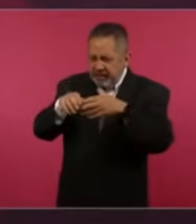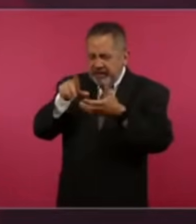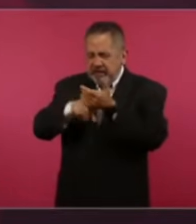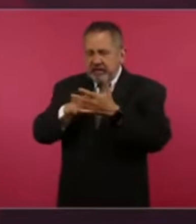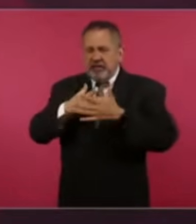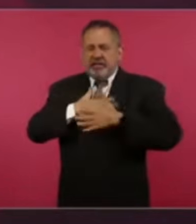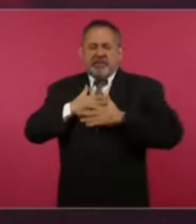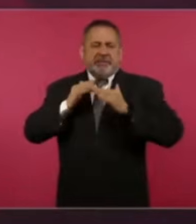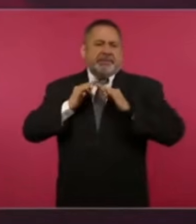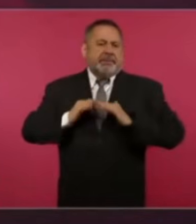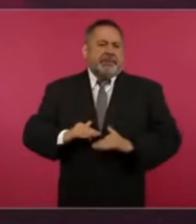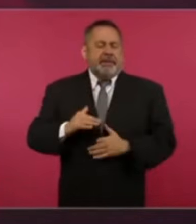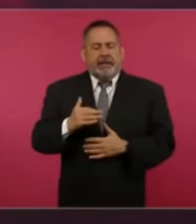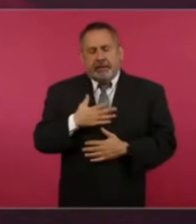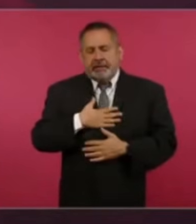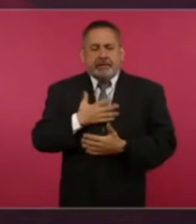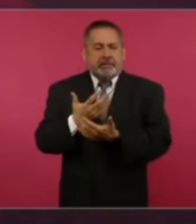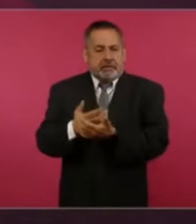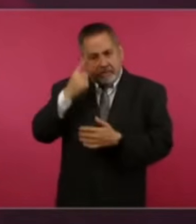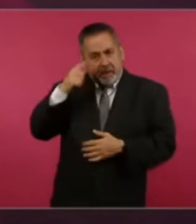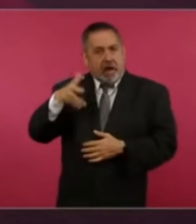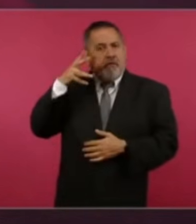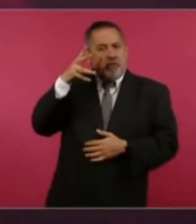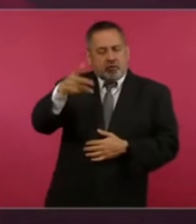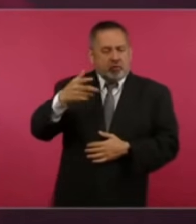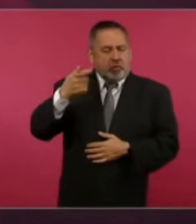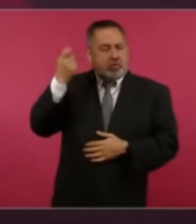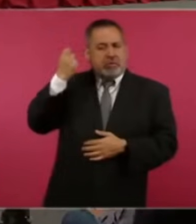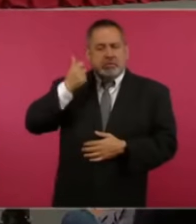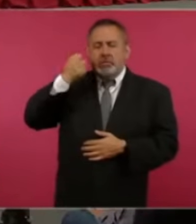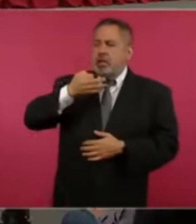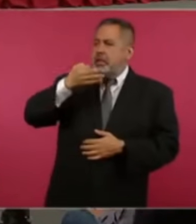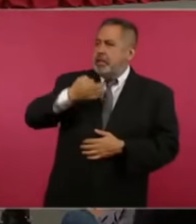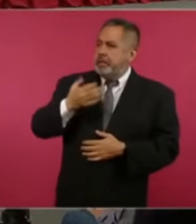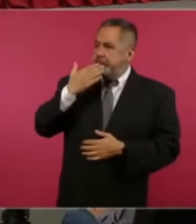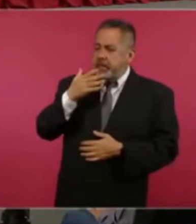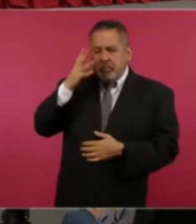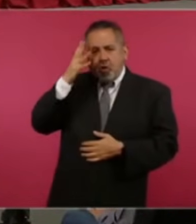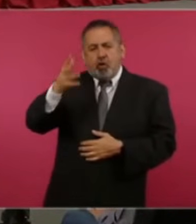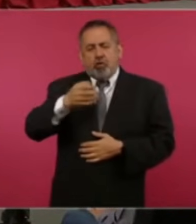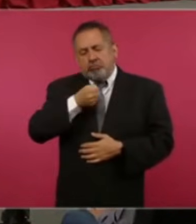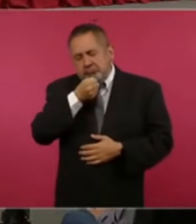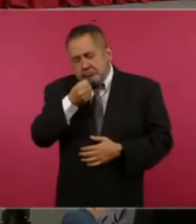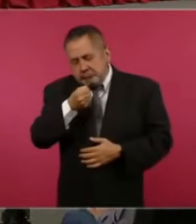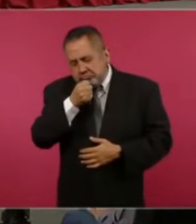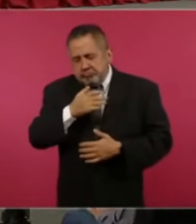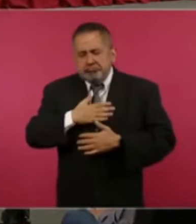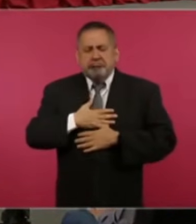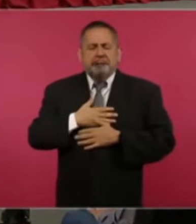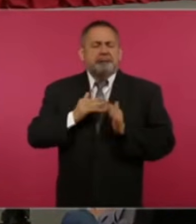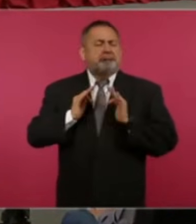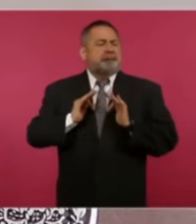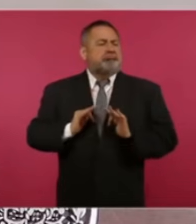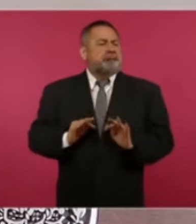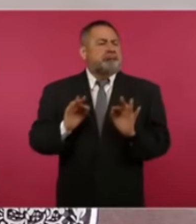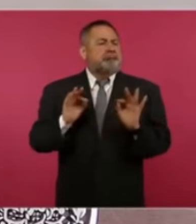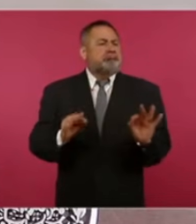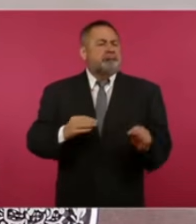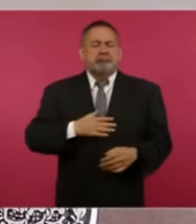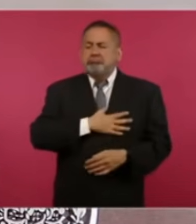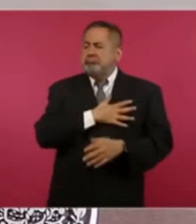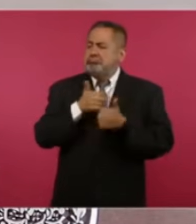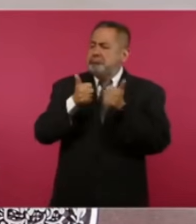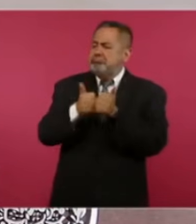hoy podrán pensar en un futuro digno y una vejez con bienestar y con plenitud.